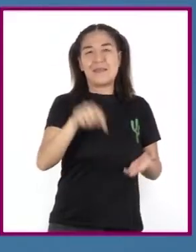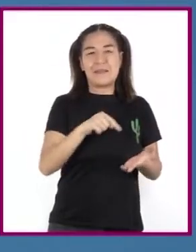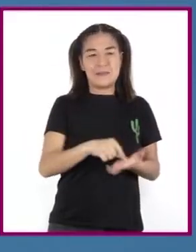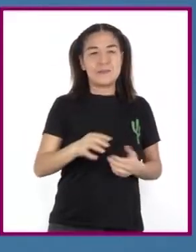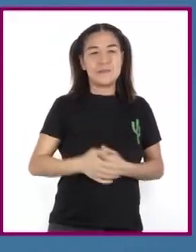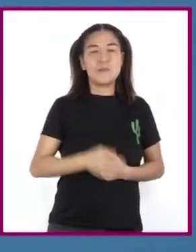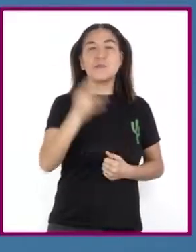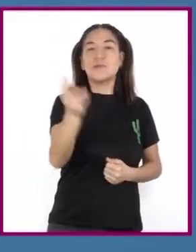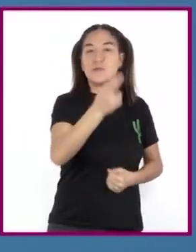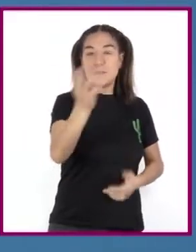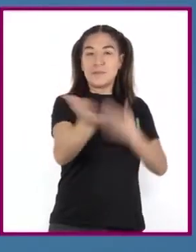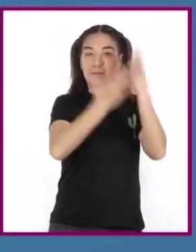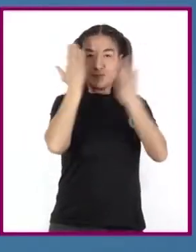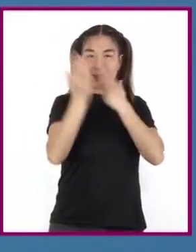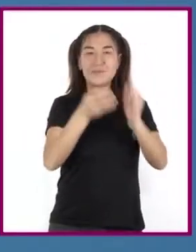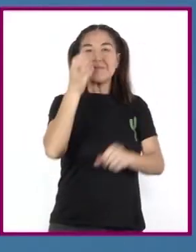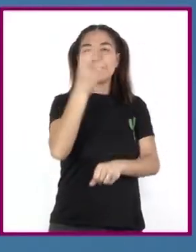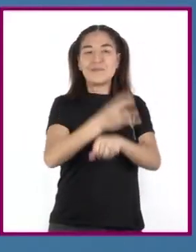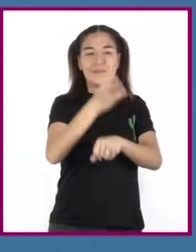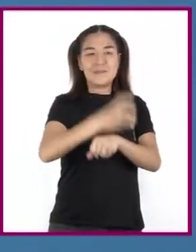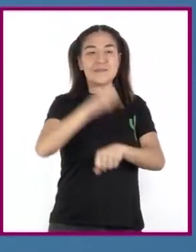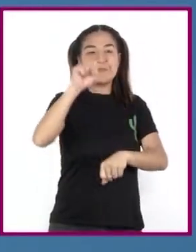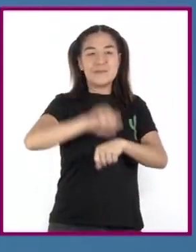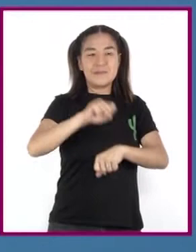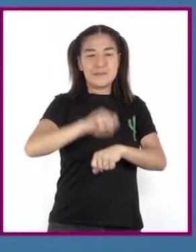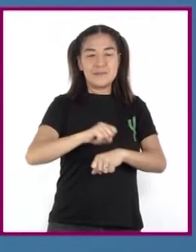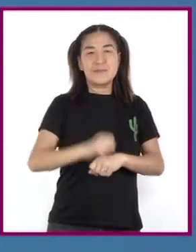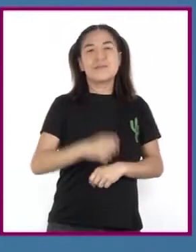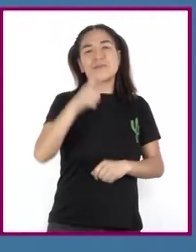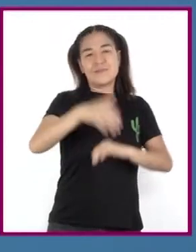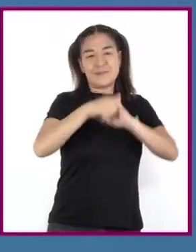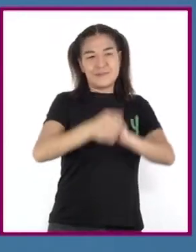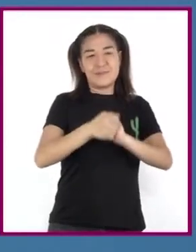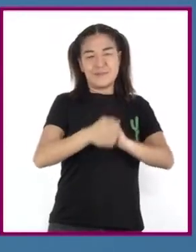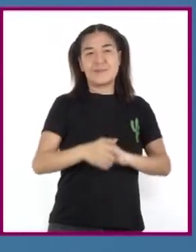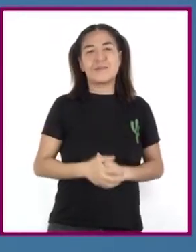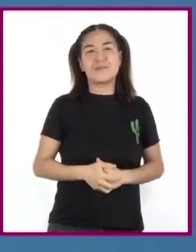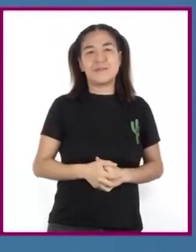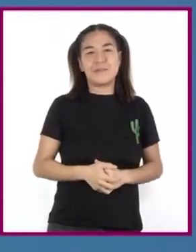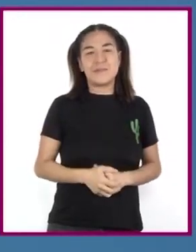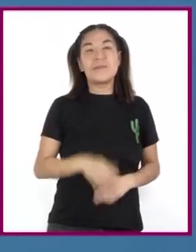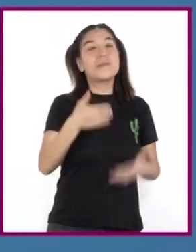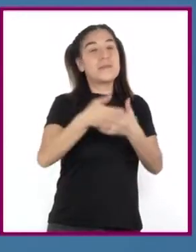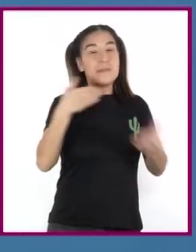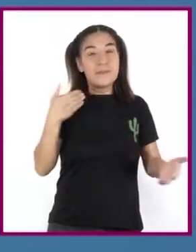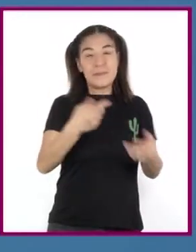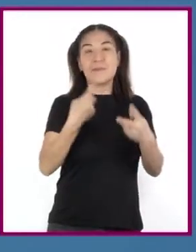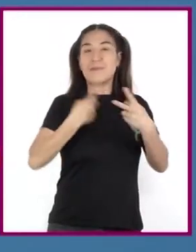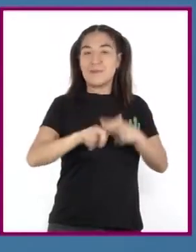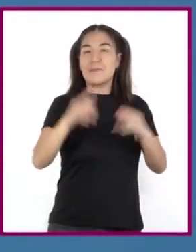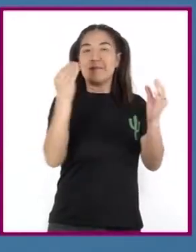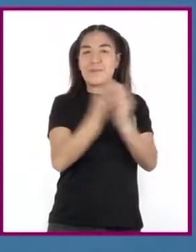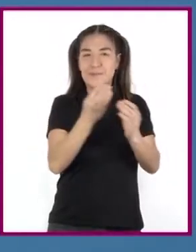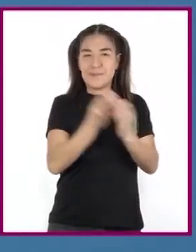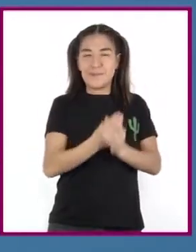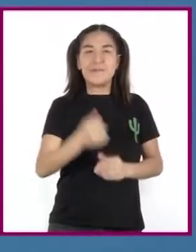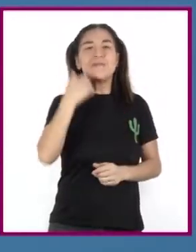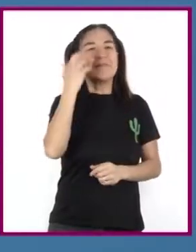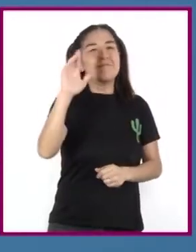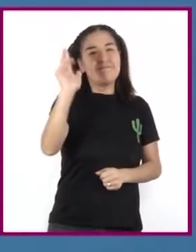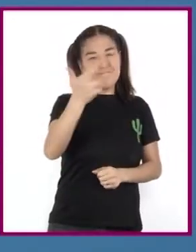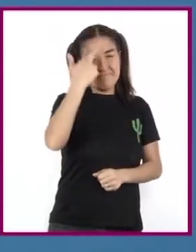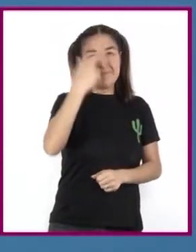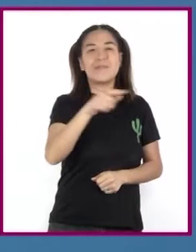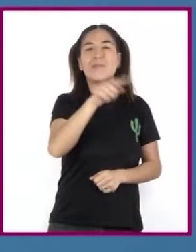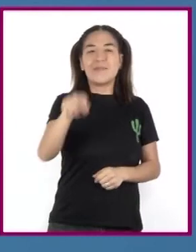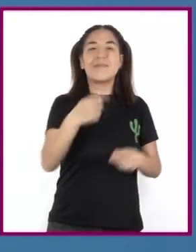A ustedes, estudiantes de tercer grado de secundaria, les saludo cordialmente. Antes de comenzar la sesión, me gustaría recordarles